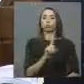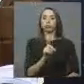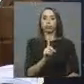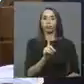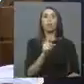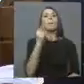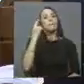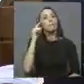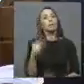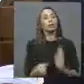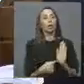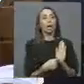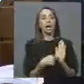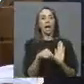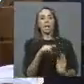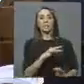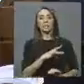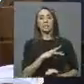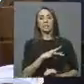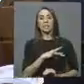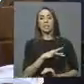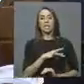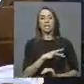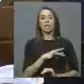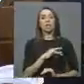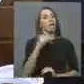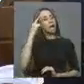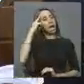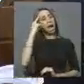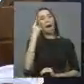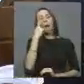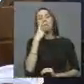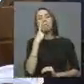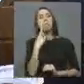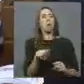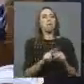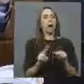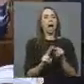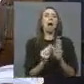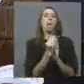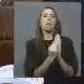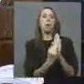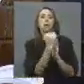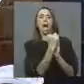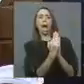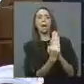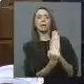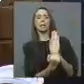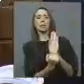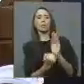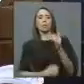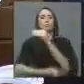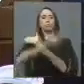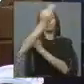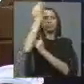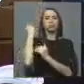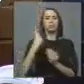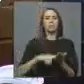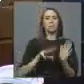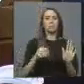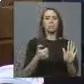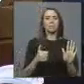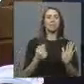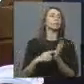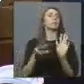embargo aquí somos los aladíos de improvisar y de poner normas quizás de la década de los 60 o los 70